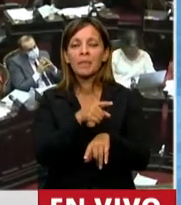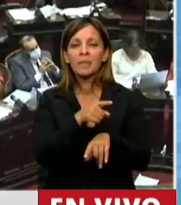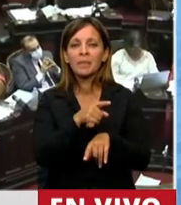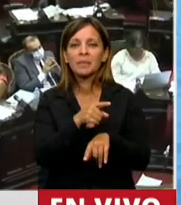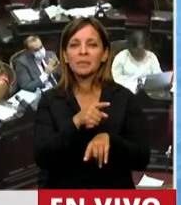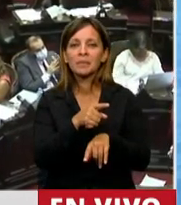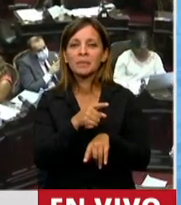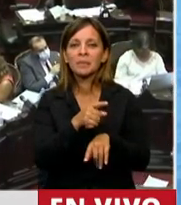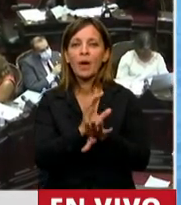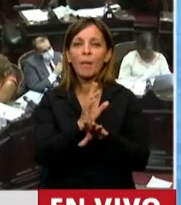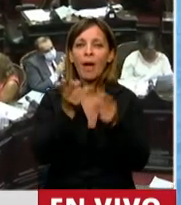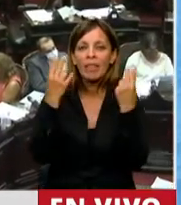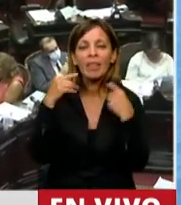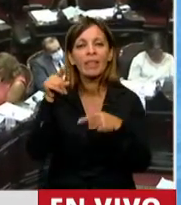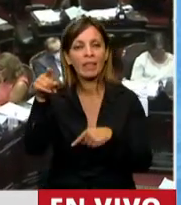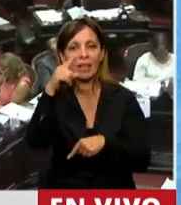posición del Estado,